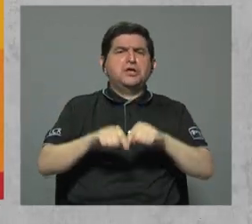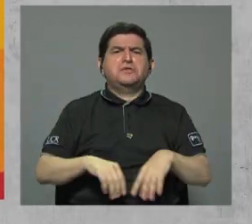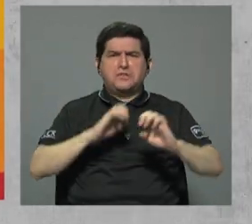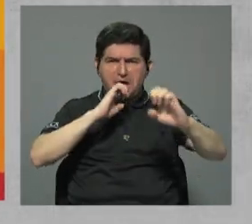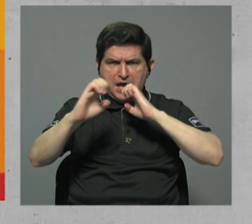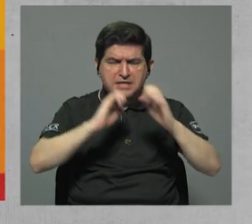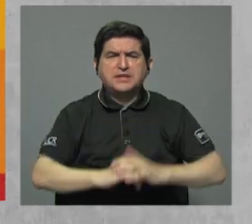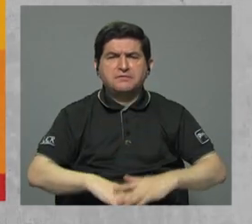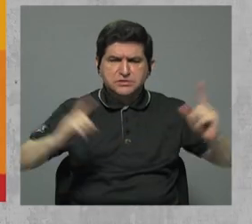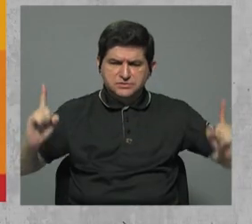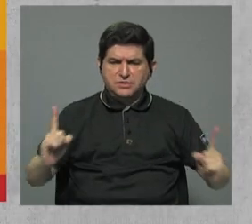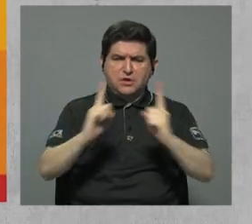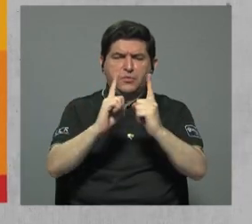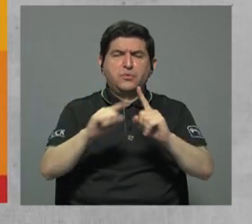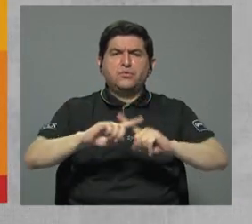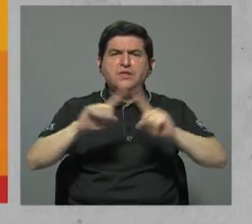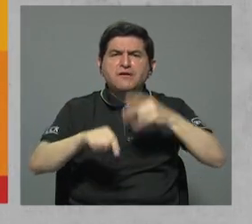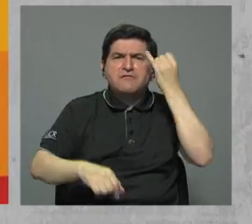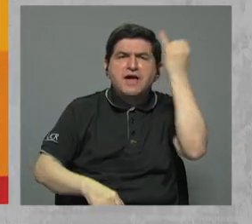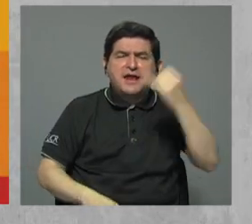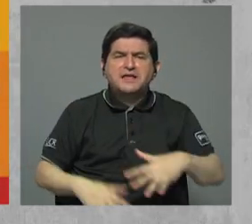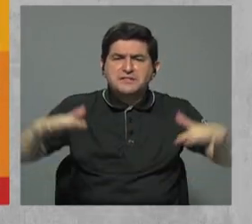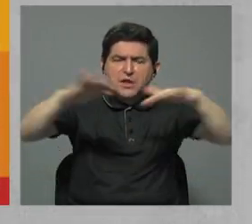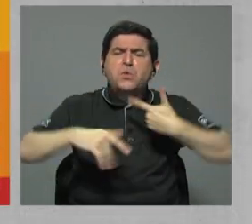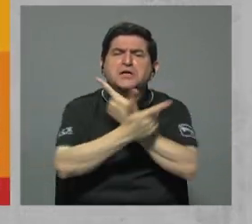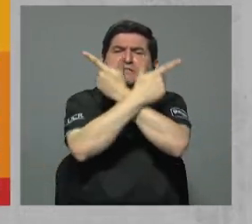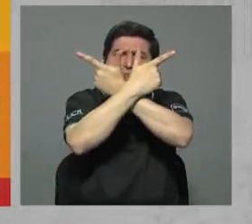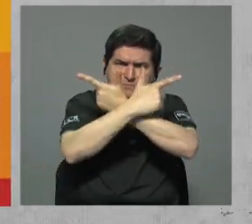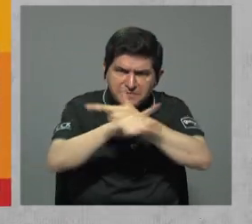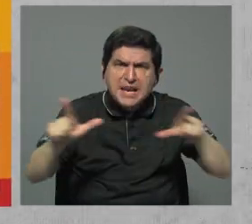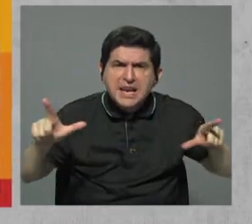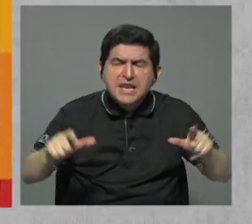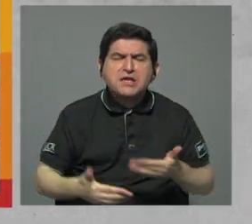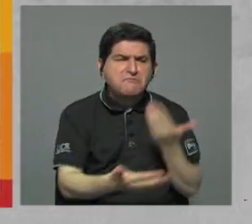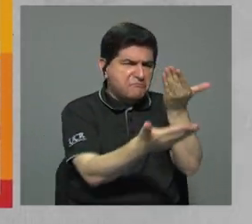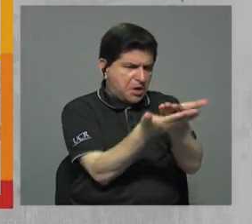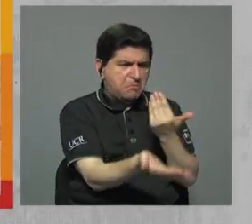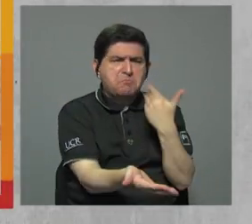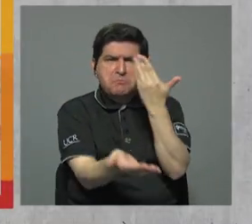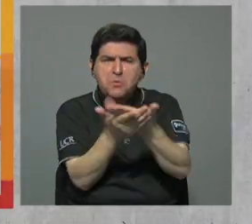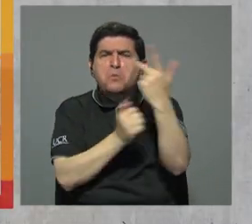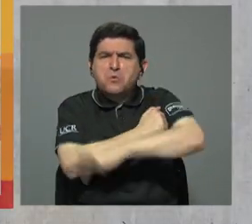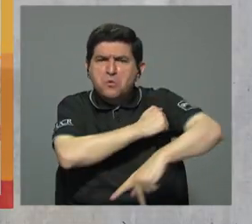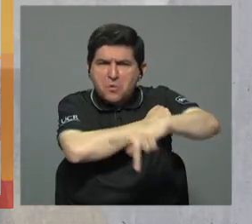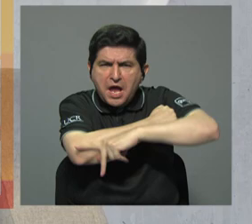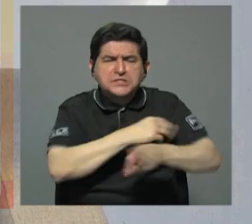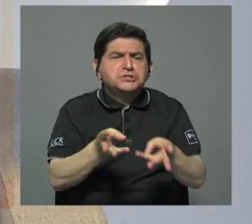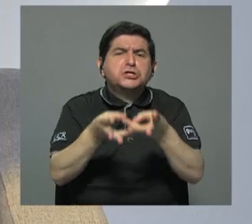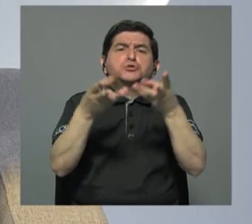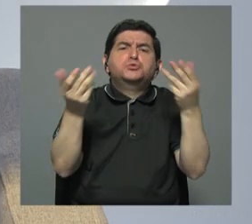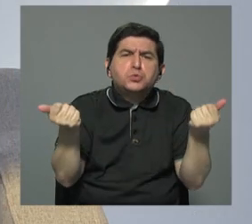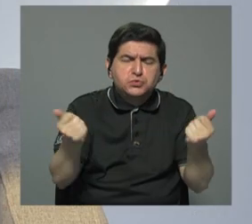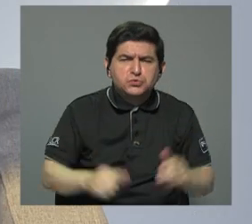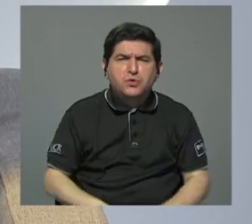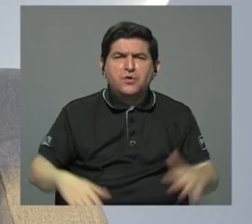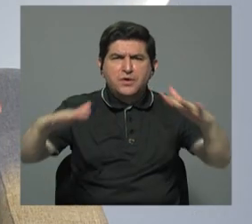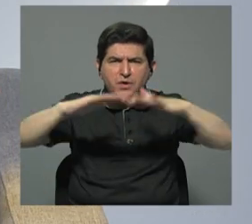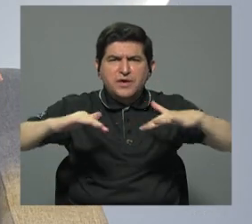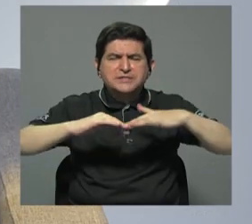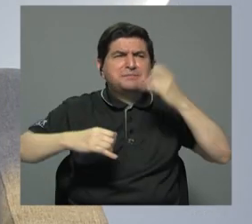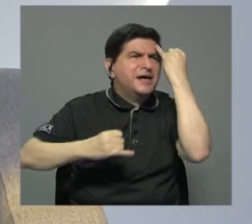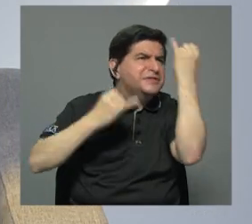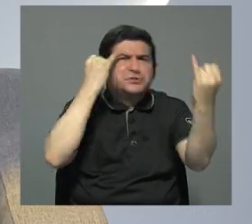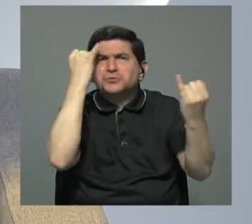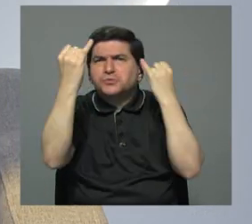una confrontación de ideas, un espacio libre de propuestas para el país, de soluciones, un espacio de